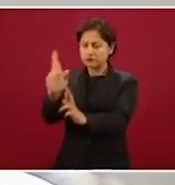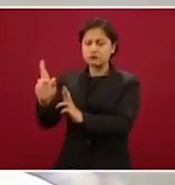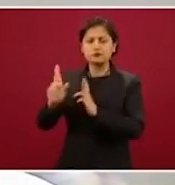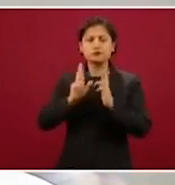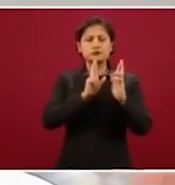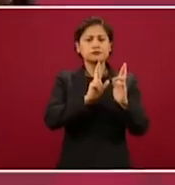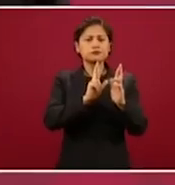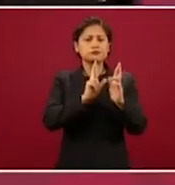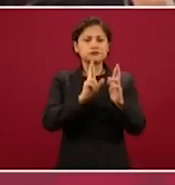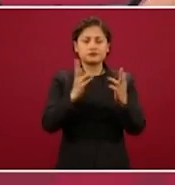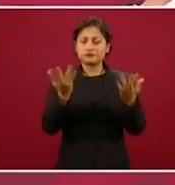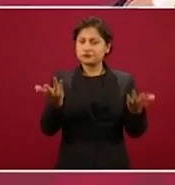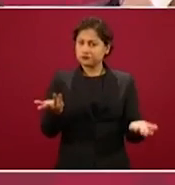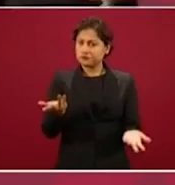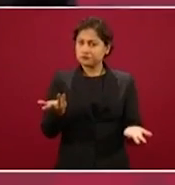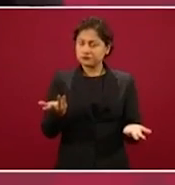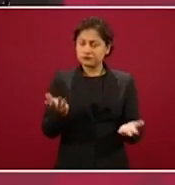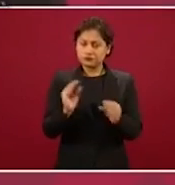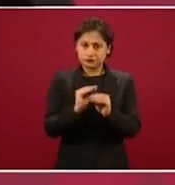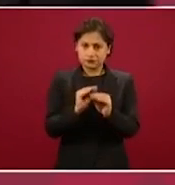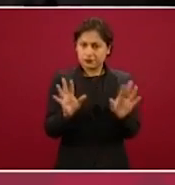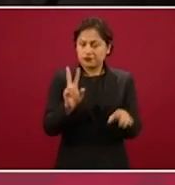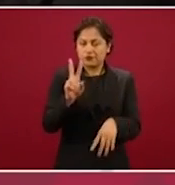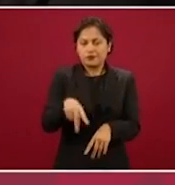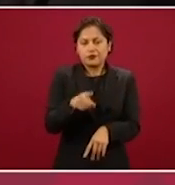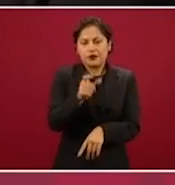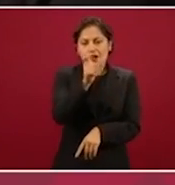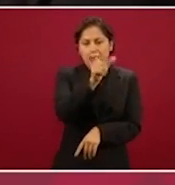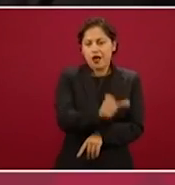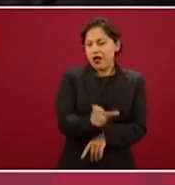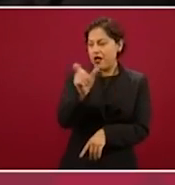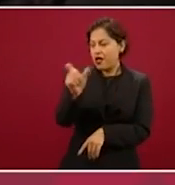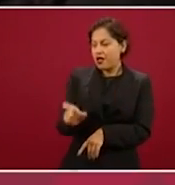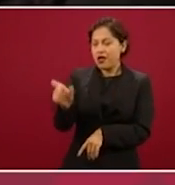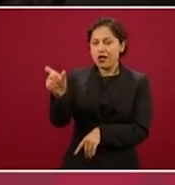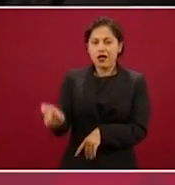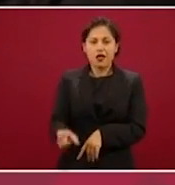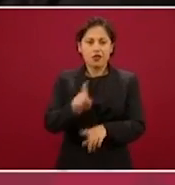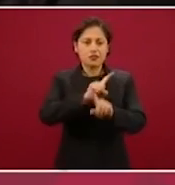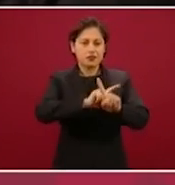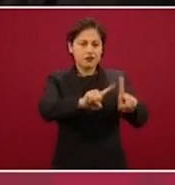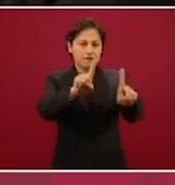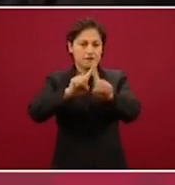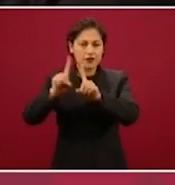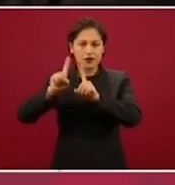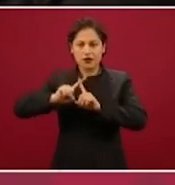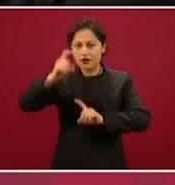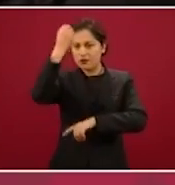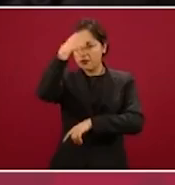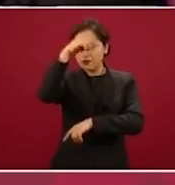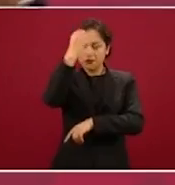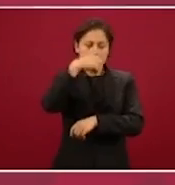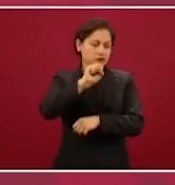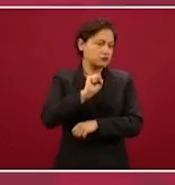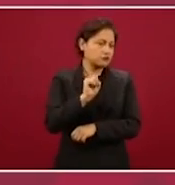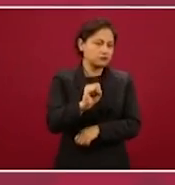Y claro que tenemos diferencias, o sea, la verdad,